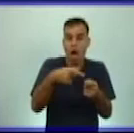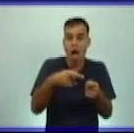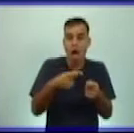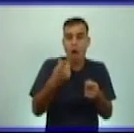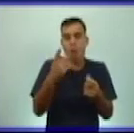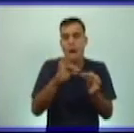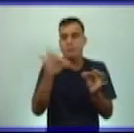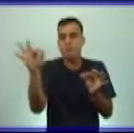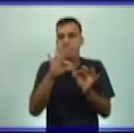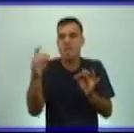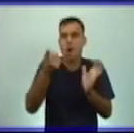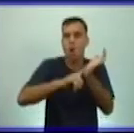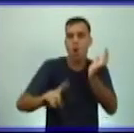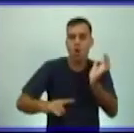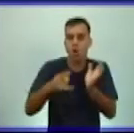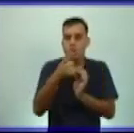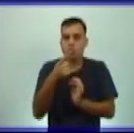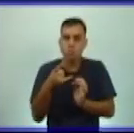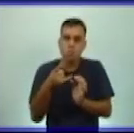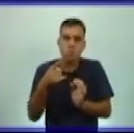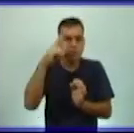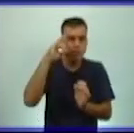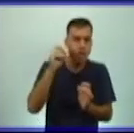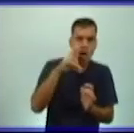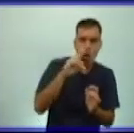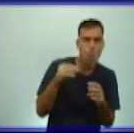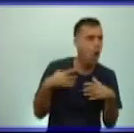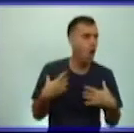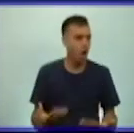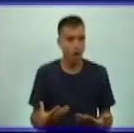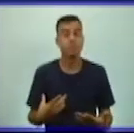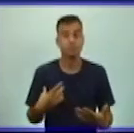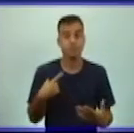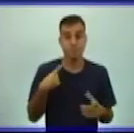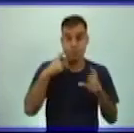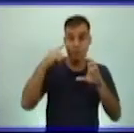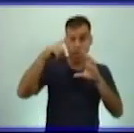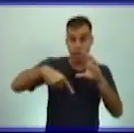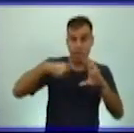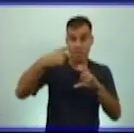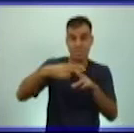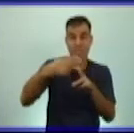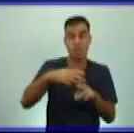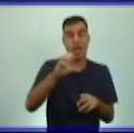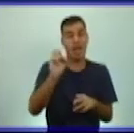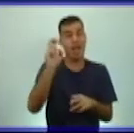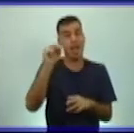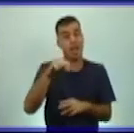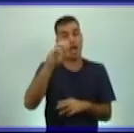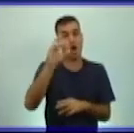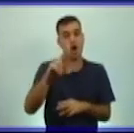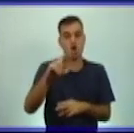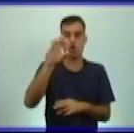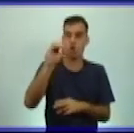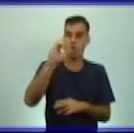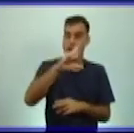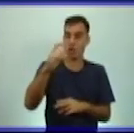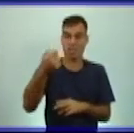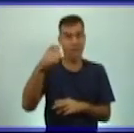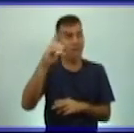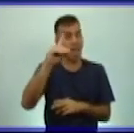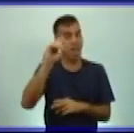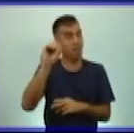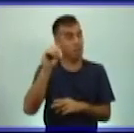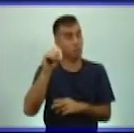un enrollado, y respecto al enrollado vamos a estar valorando el movimiento del imán. Conocemos de